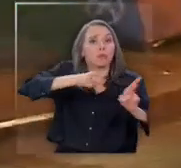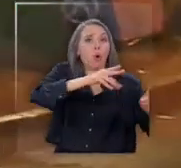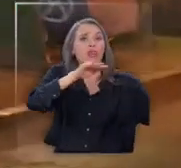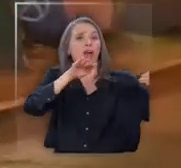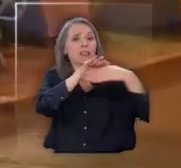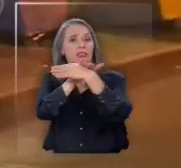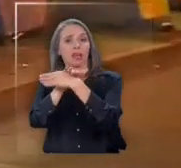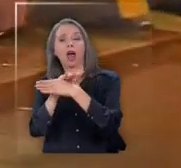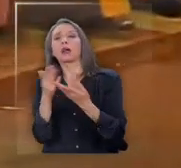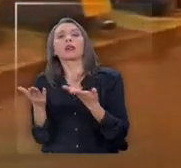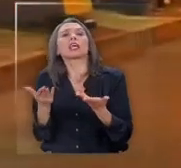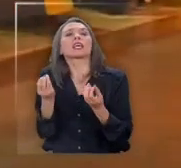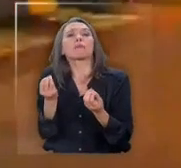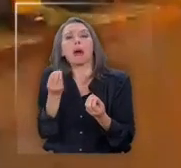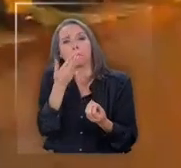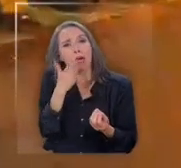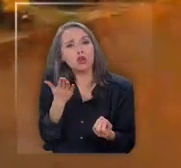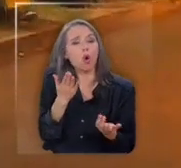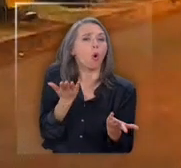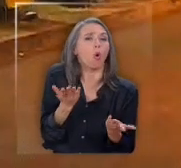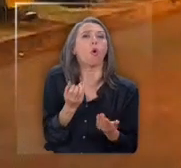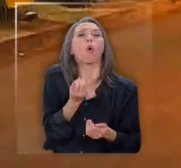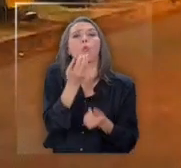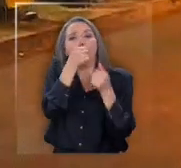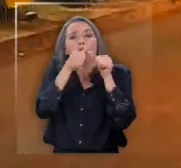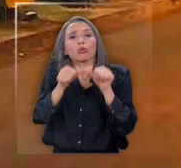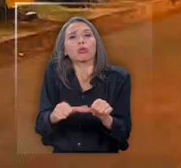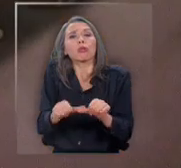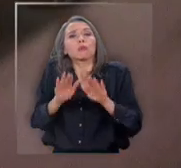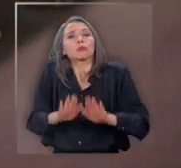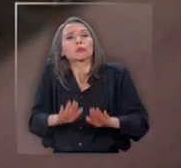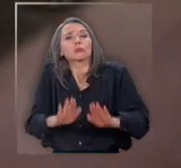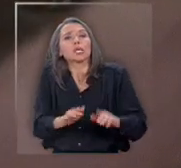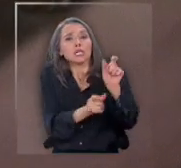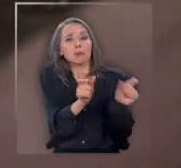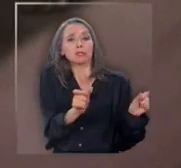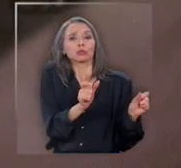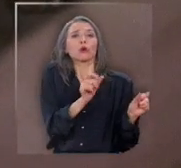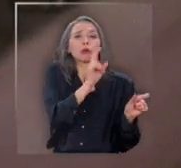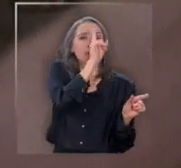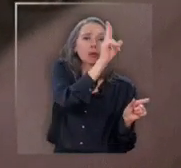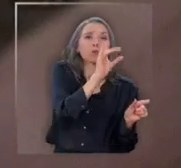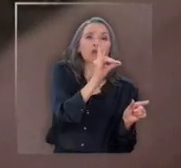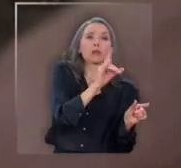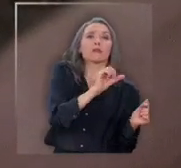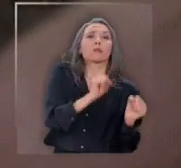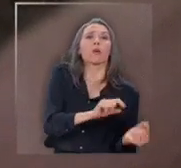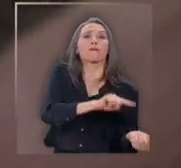cuál es el tiempo que tendrán que esperar todas estas personas para poder volver